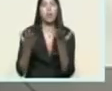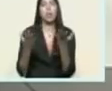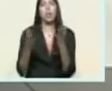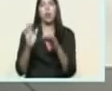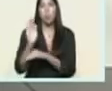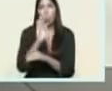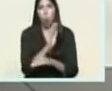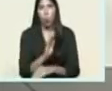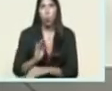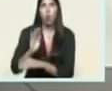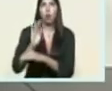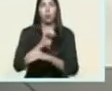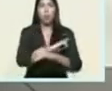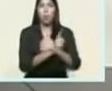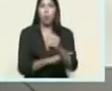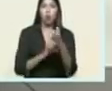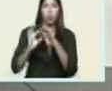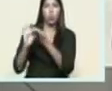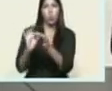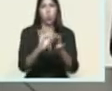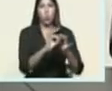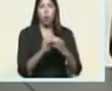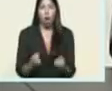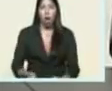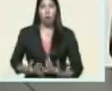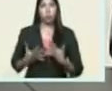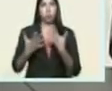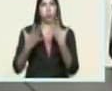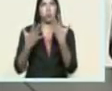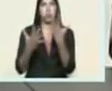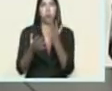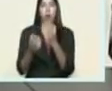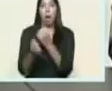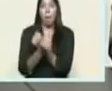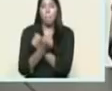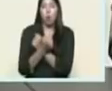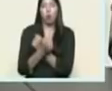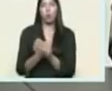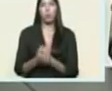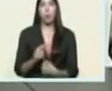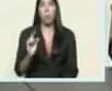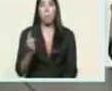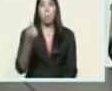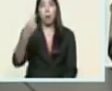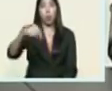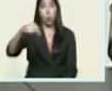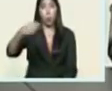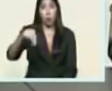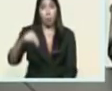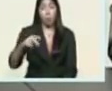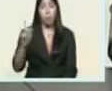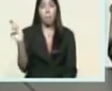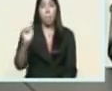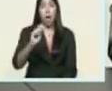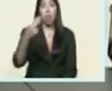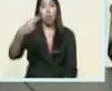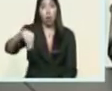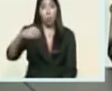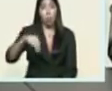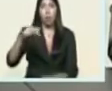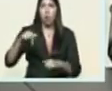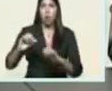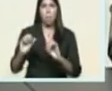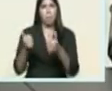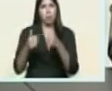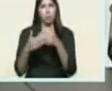amor, su fuerza, su energía. Primero de noviembre, mes de noviembre, precisamente, estamos